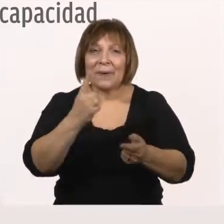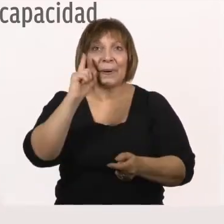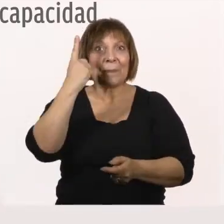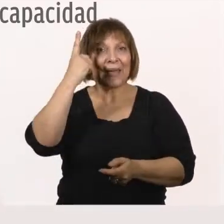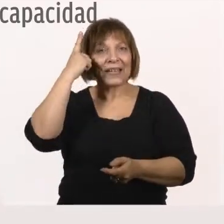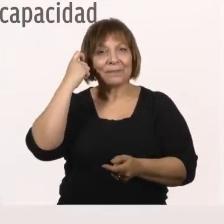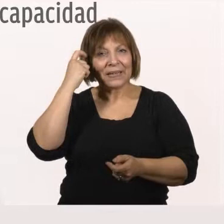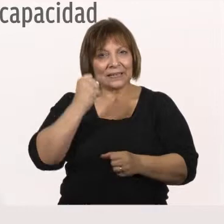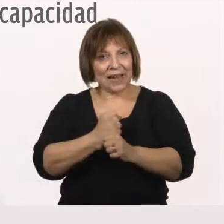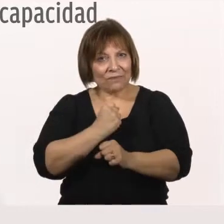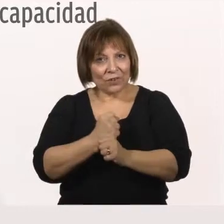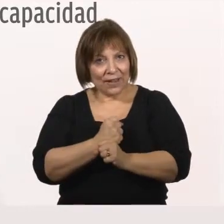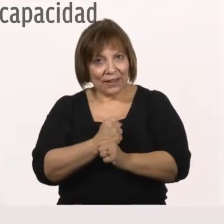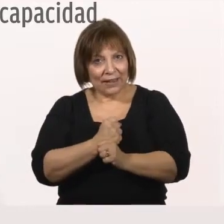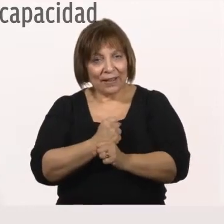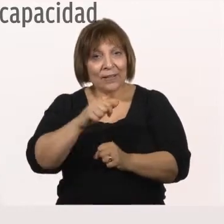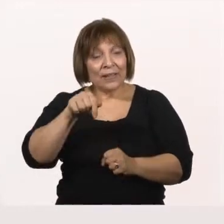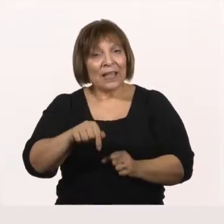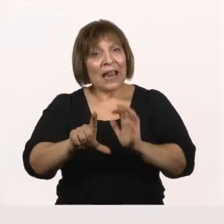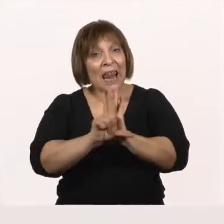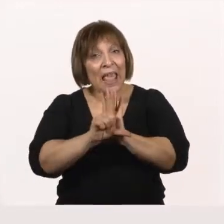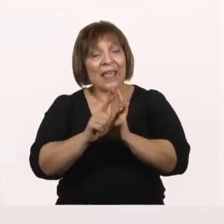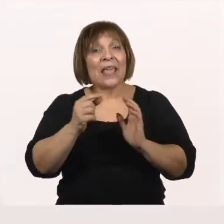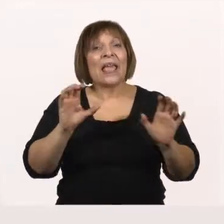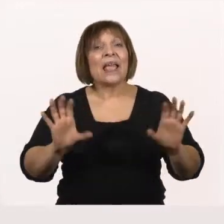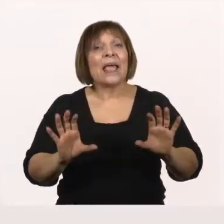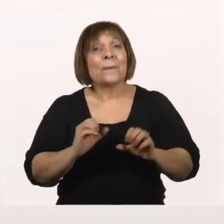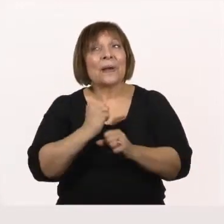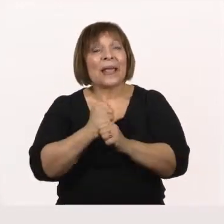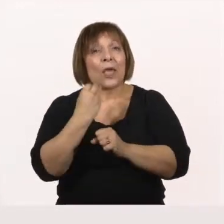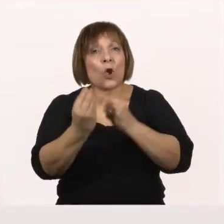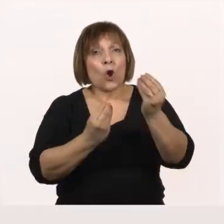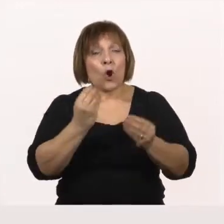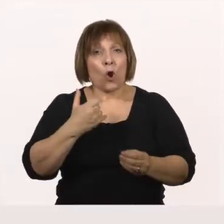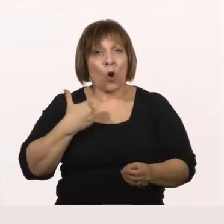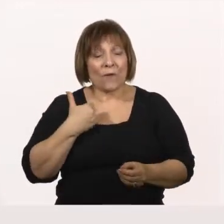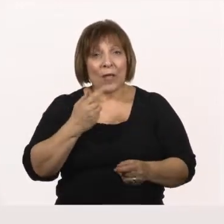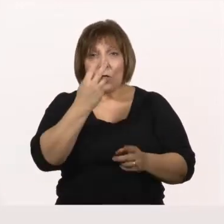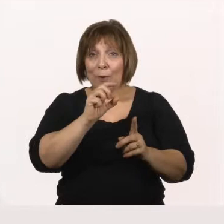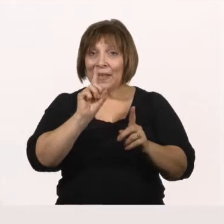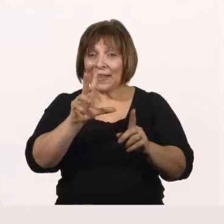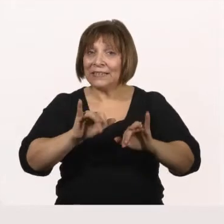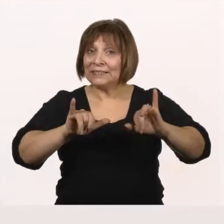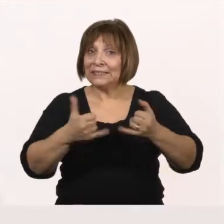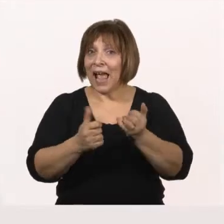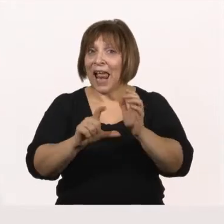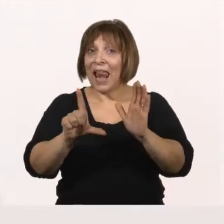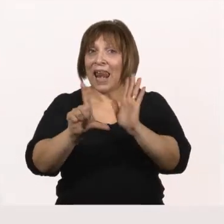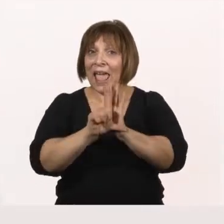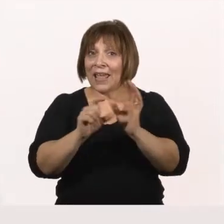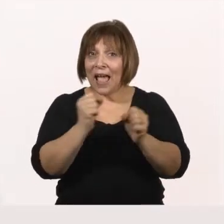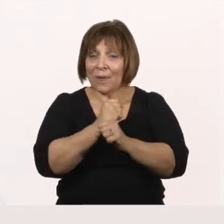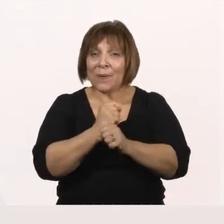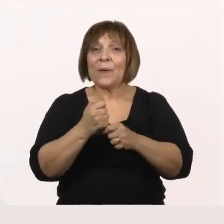brindándoles su primera experiencia laboral. Ley de Empleo Juvenil. En 2013 denunciamos la aprobación de esta ley,